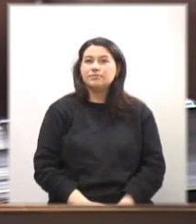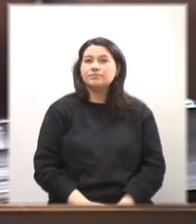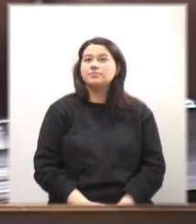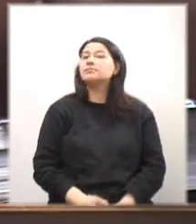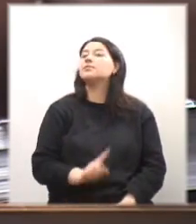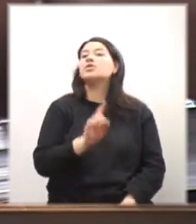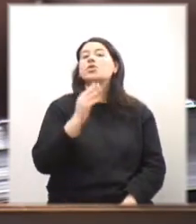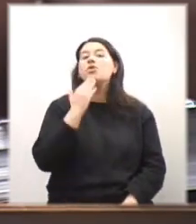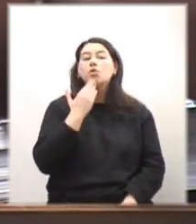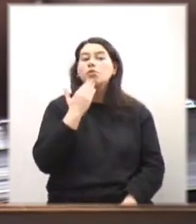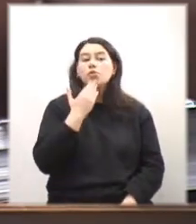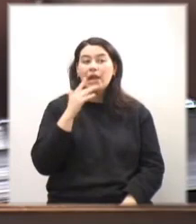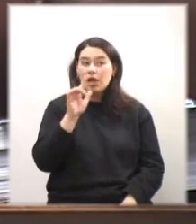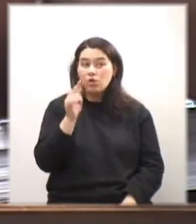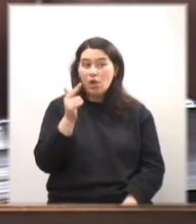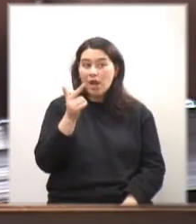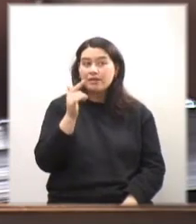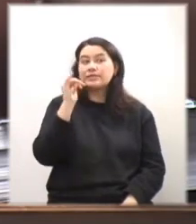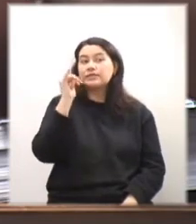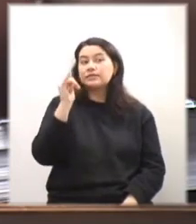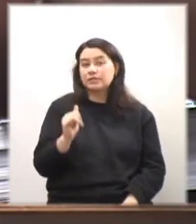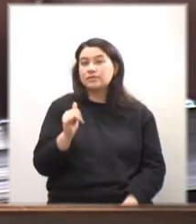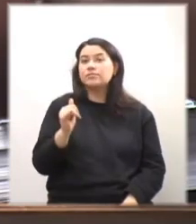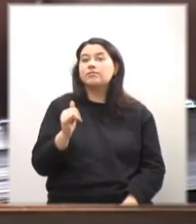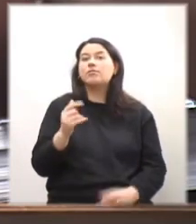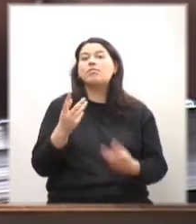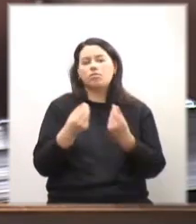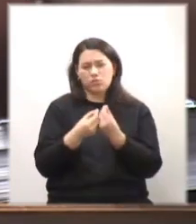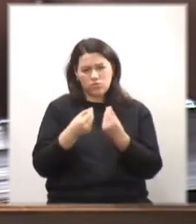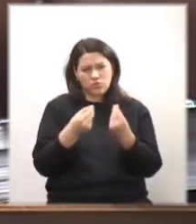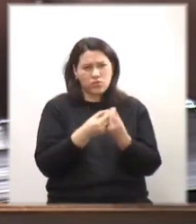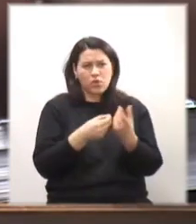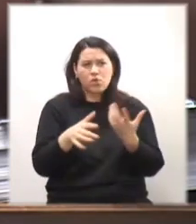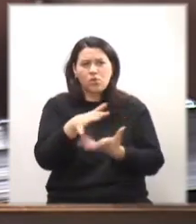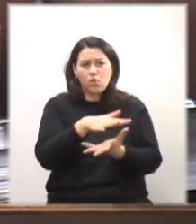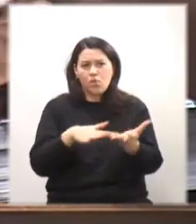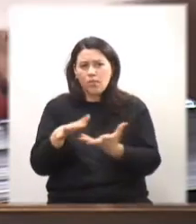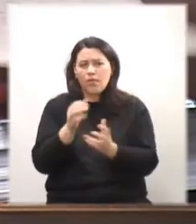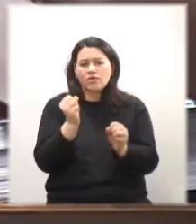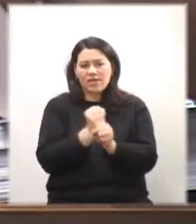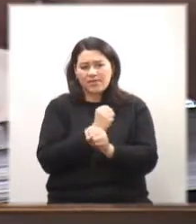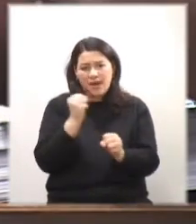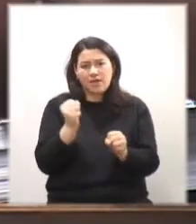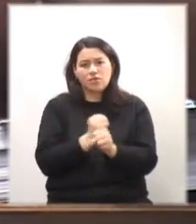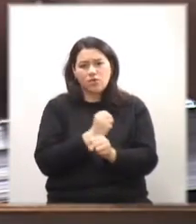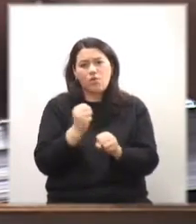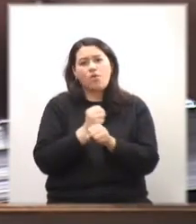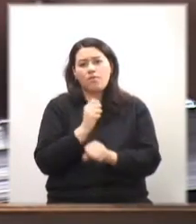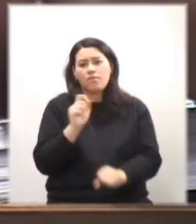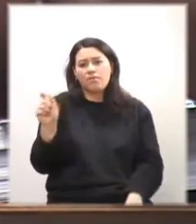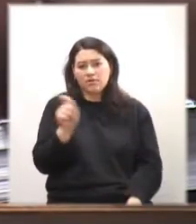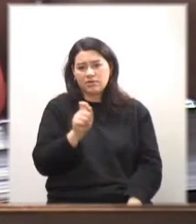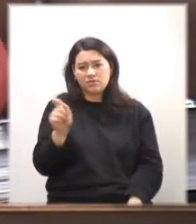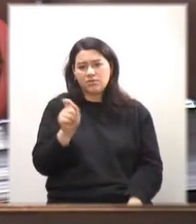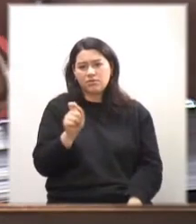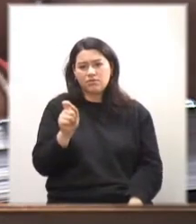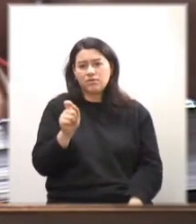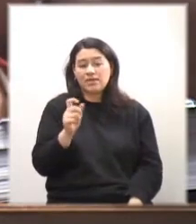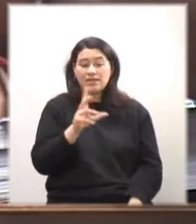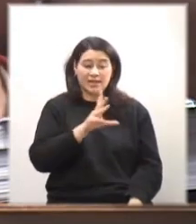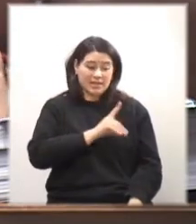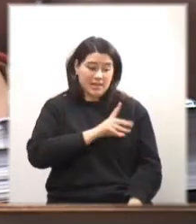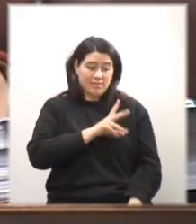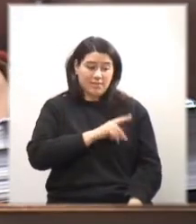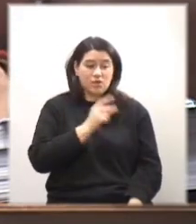Lo que no hay dudas es que existirán amplios colectivos de trabajadores del sector público que a diciembre